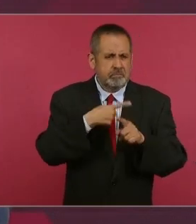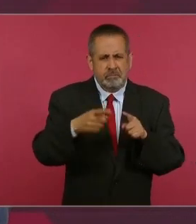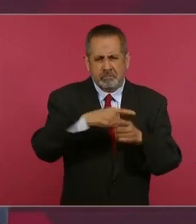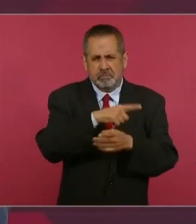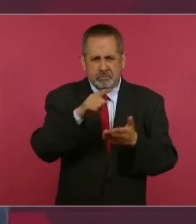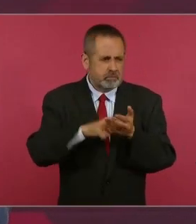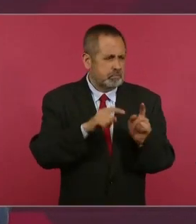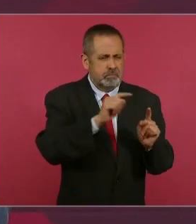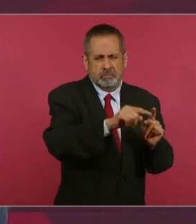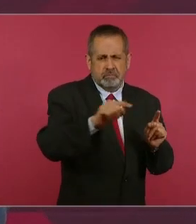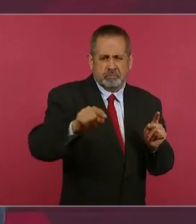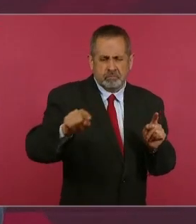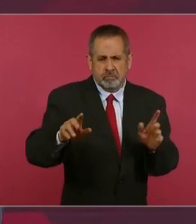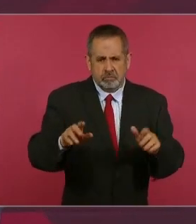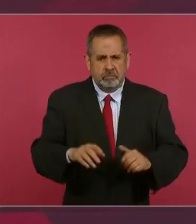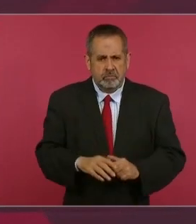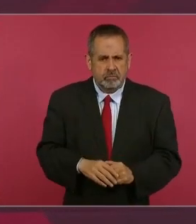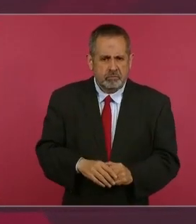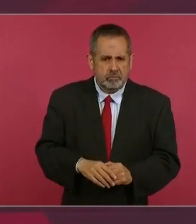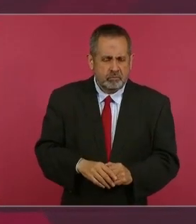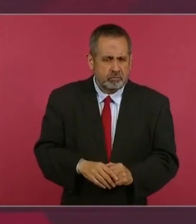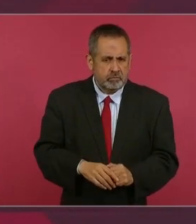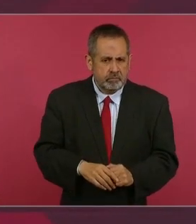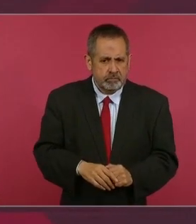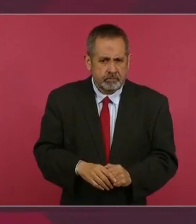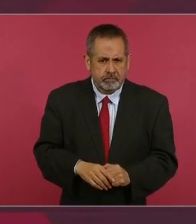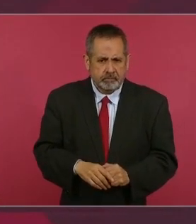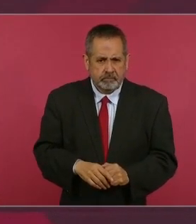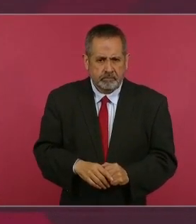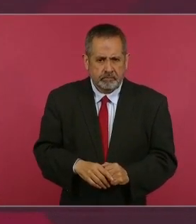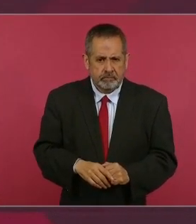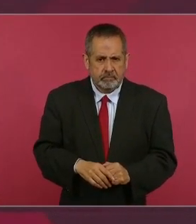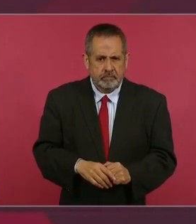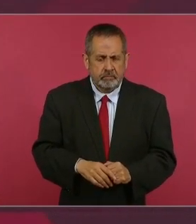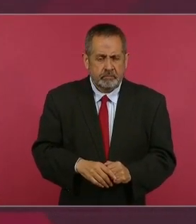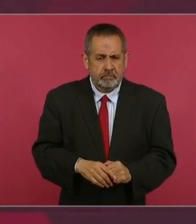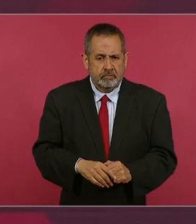distintas partes. Los que